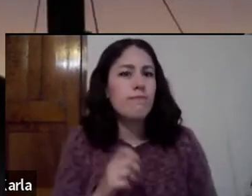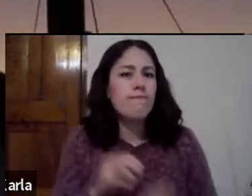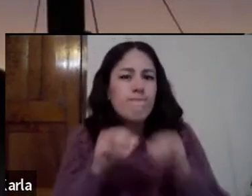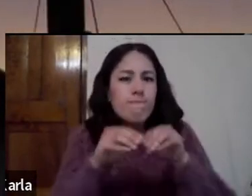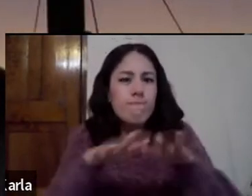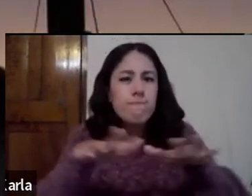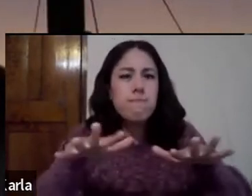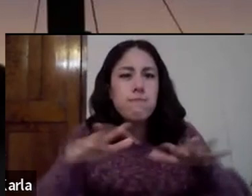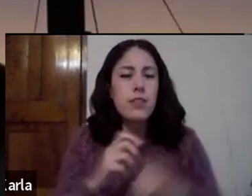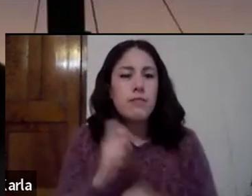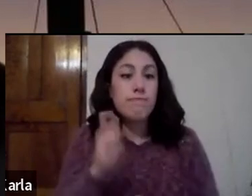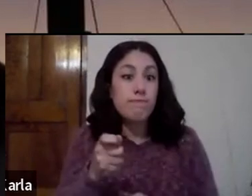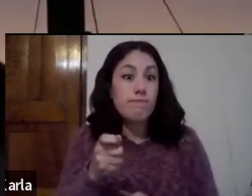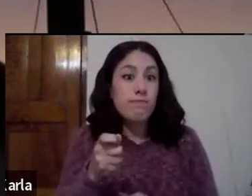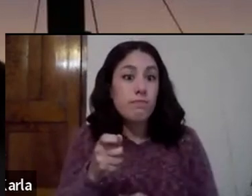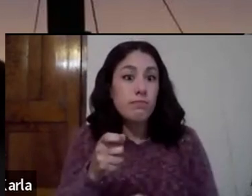a otras personas.